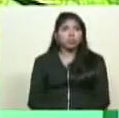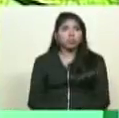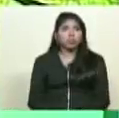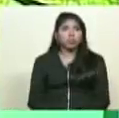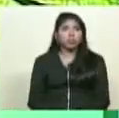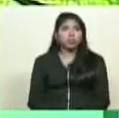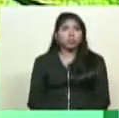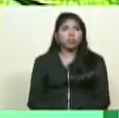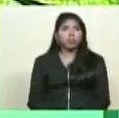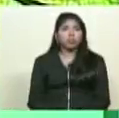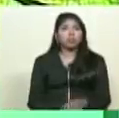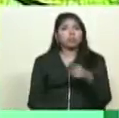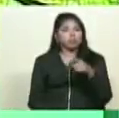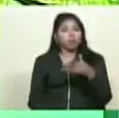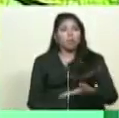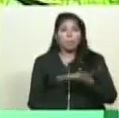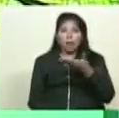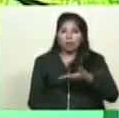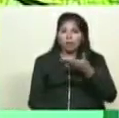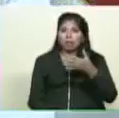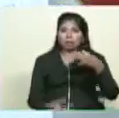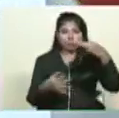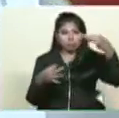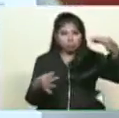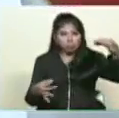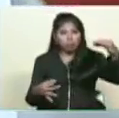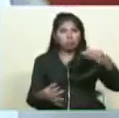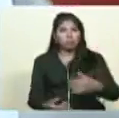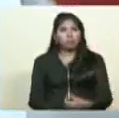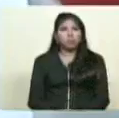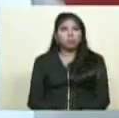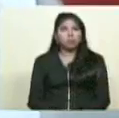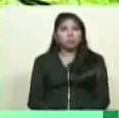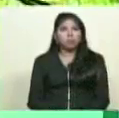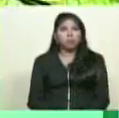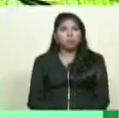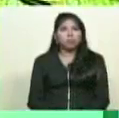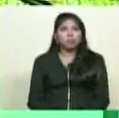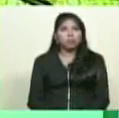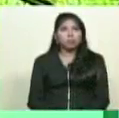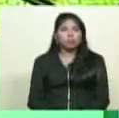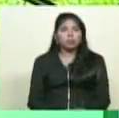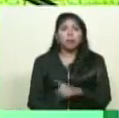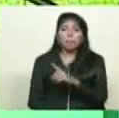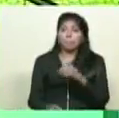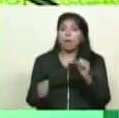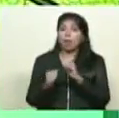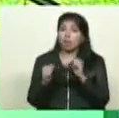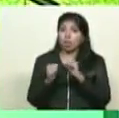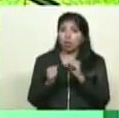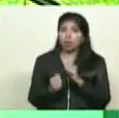contundente este documento presentado por Carmen Toro, de Mérida,